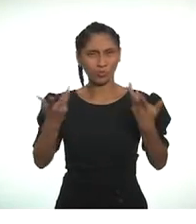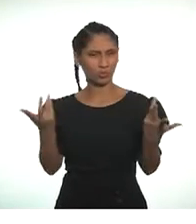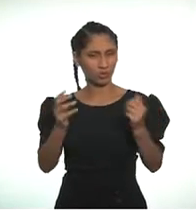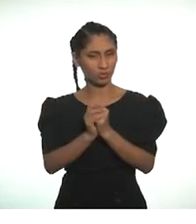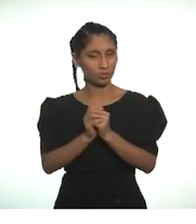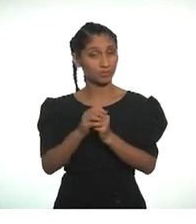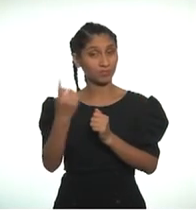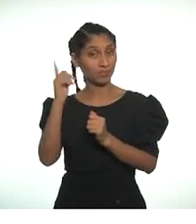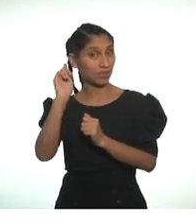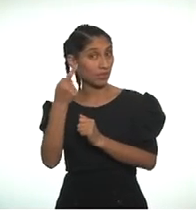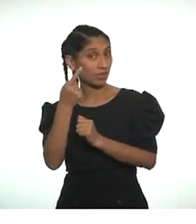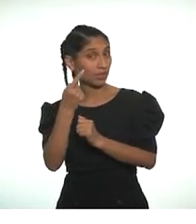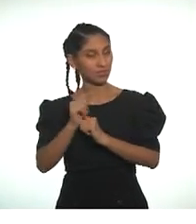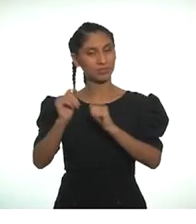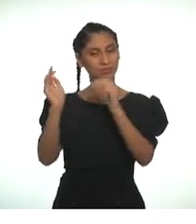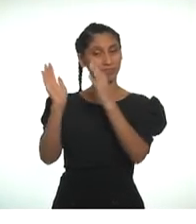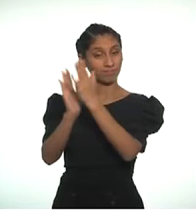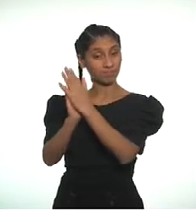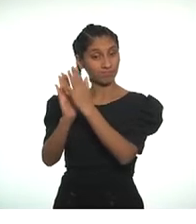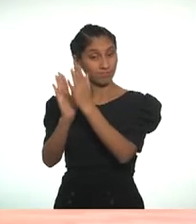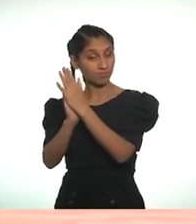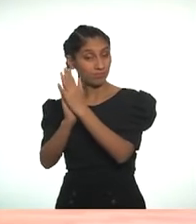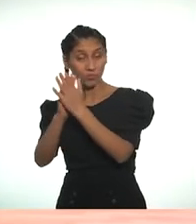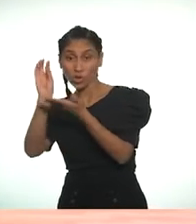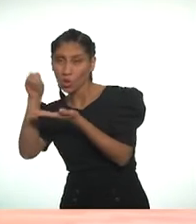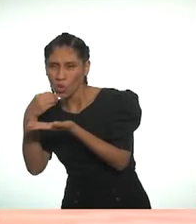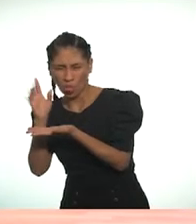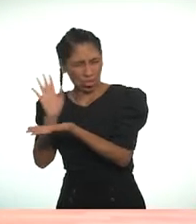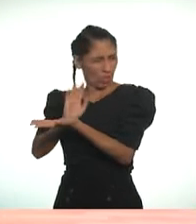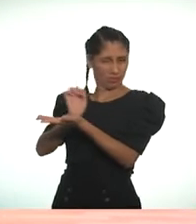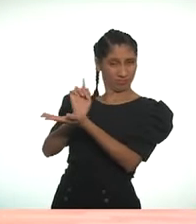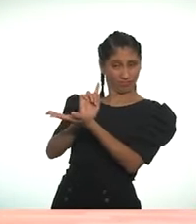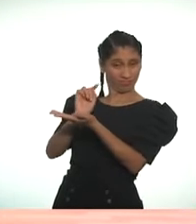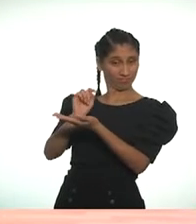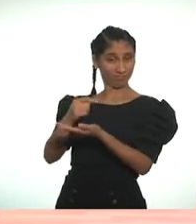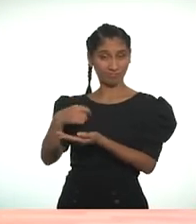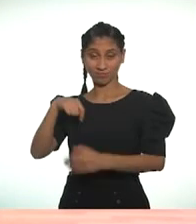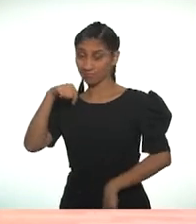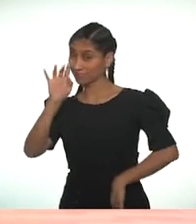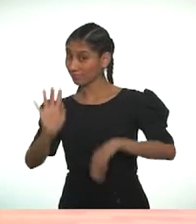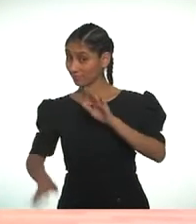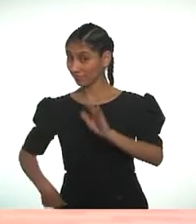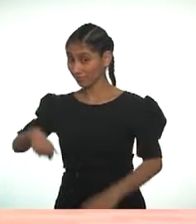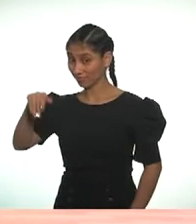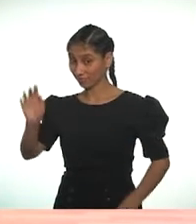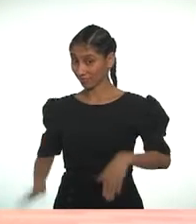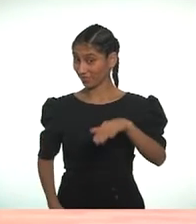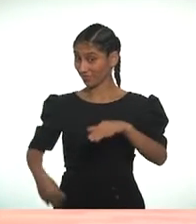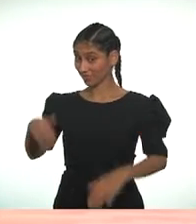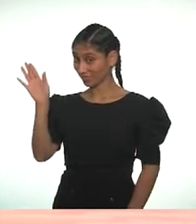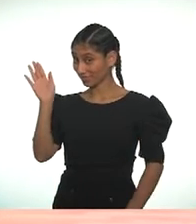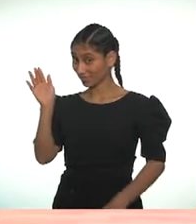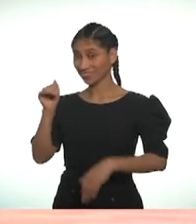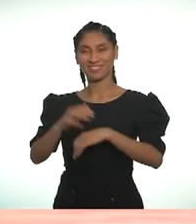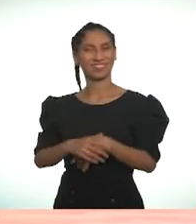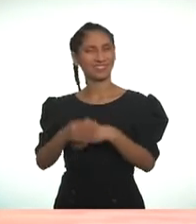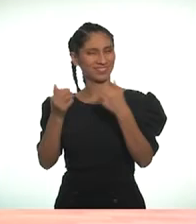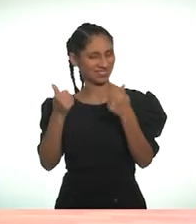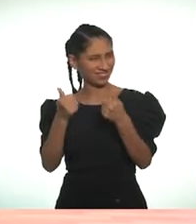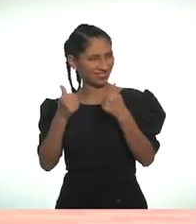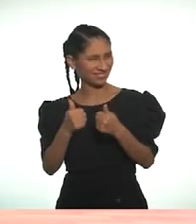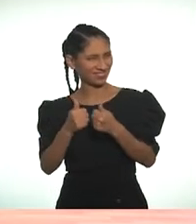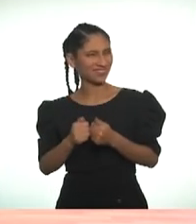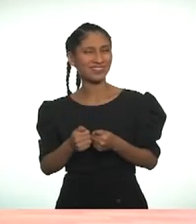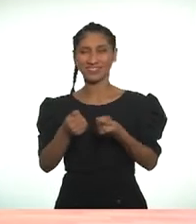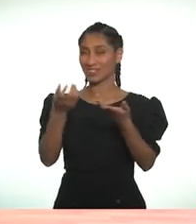siguiente manera. La primera parte de la frase, yo no como rocoto. Yo no como rocoto.